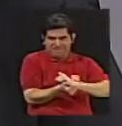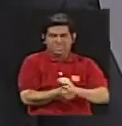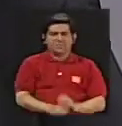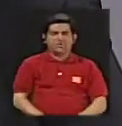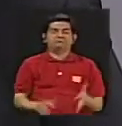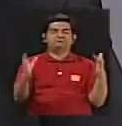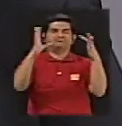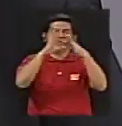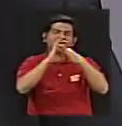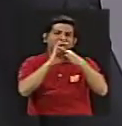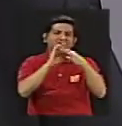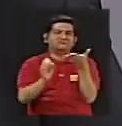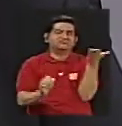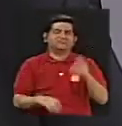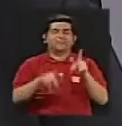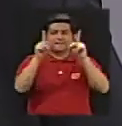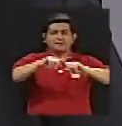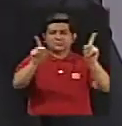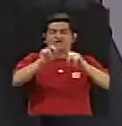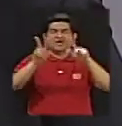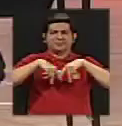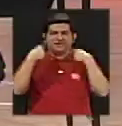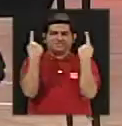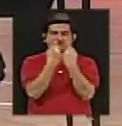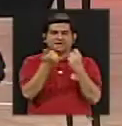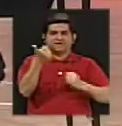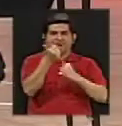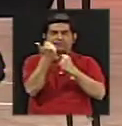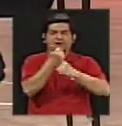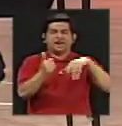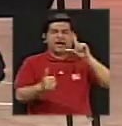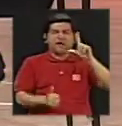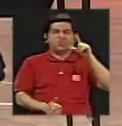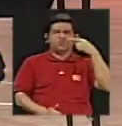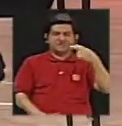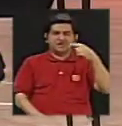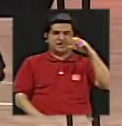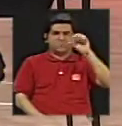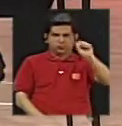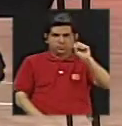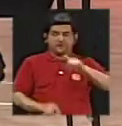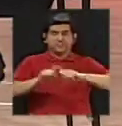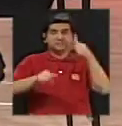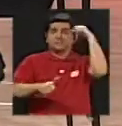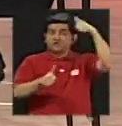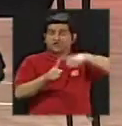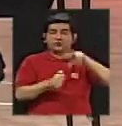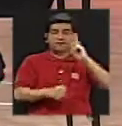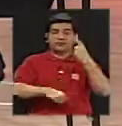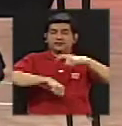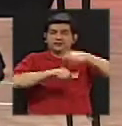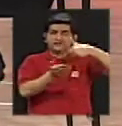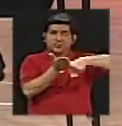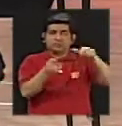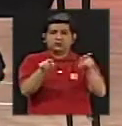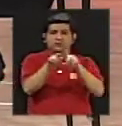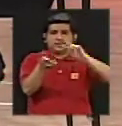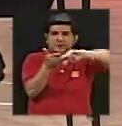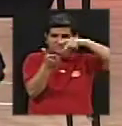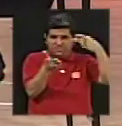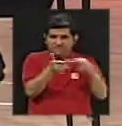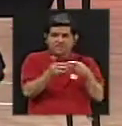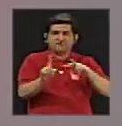esté relacionada con que gente de otros partidos quiera votar por Luis Guillermo. Pero también hay que tomar en cuenta que segundas rondas también implica